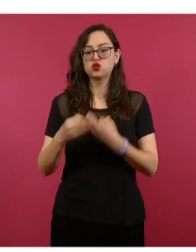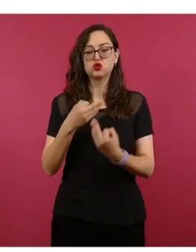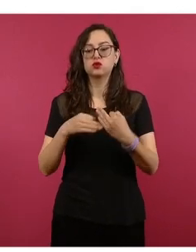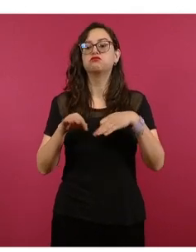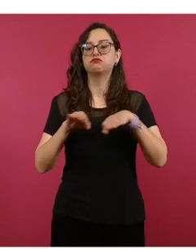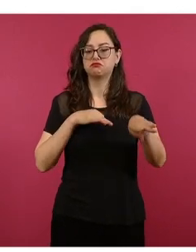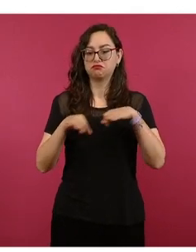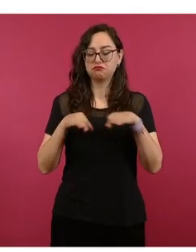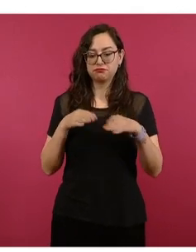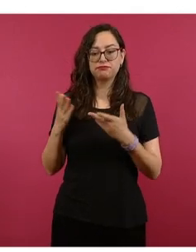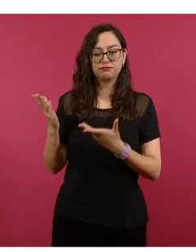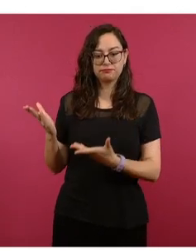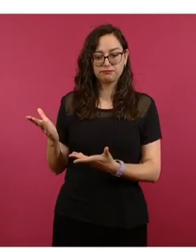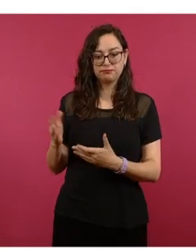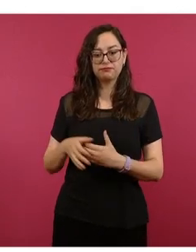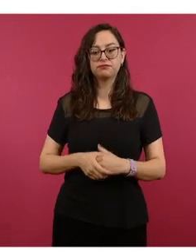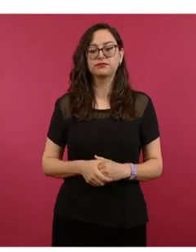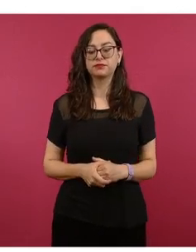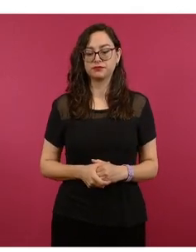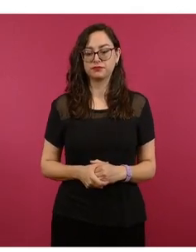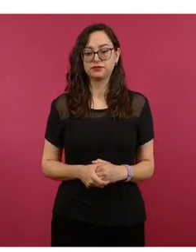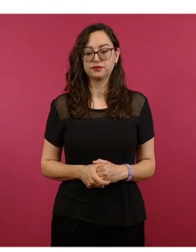trabajando juntos.